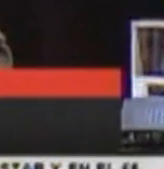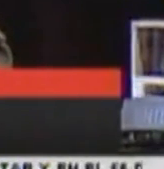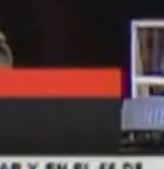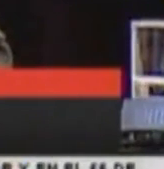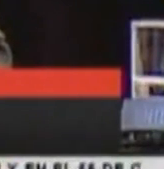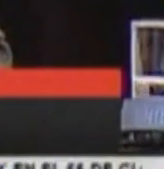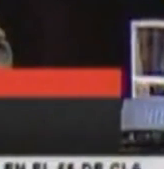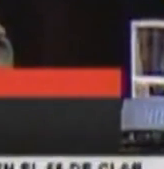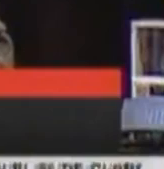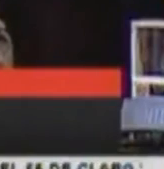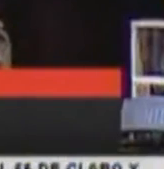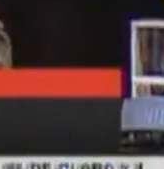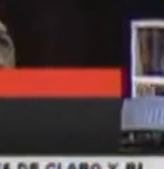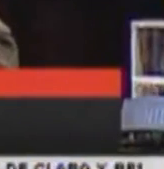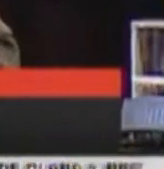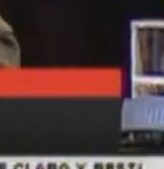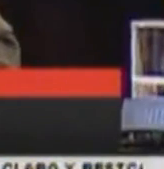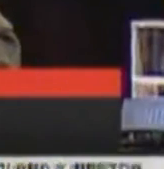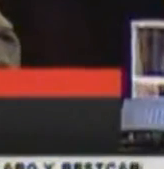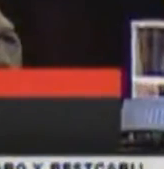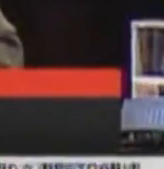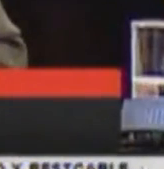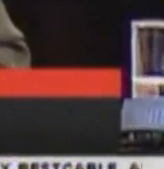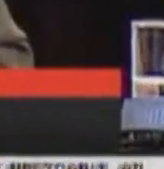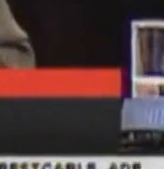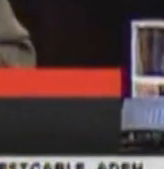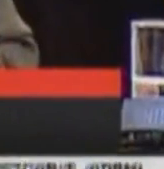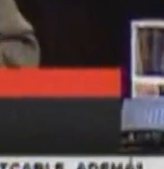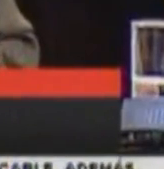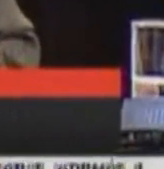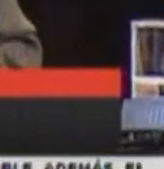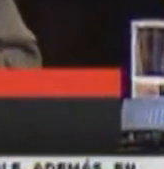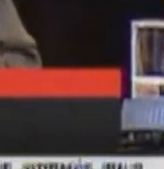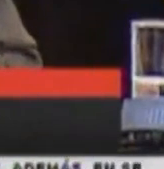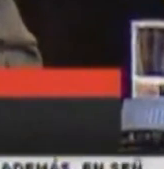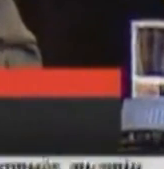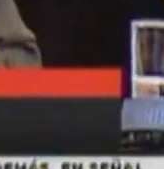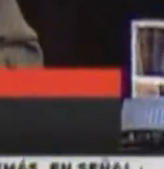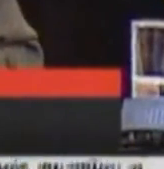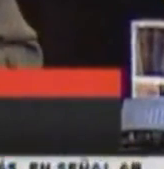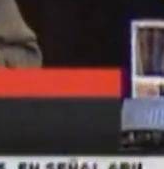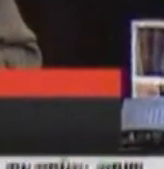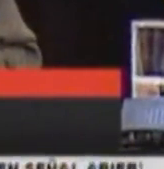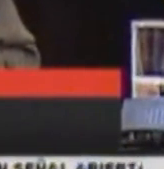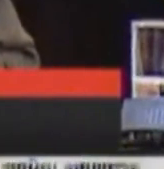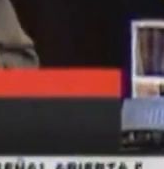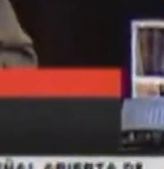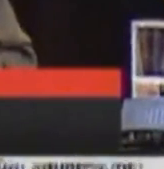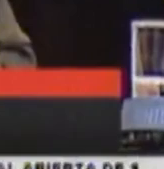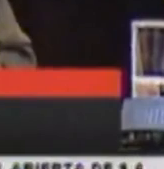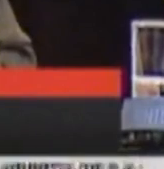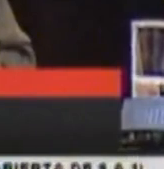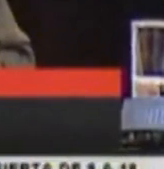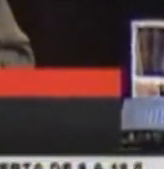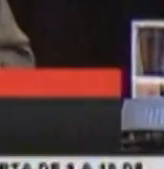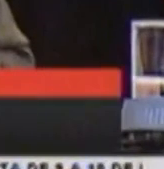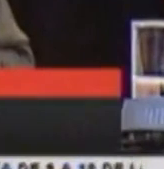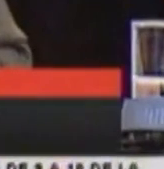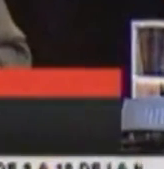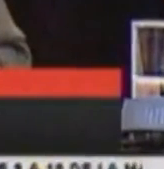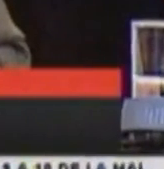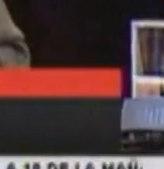está discutiendo seriamente la ocupación del territorio. Hemos conversado con él y con los ministros sobre